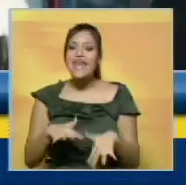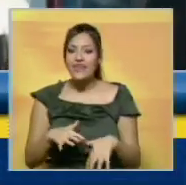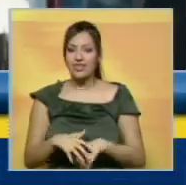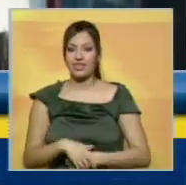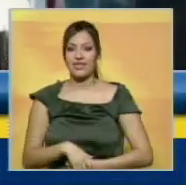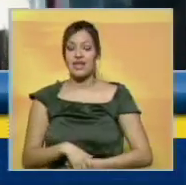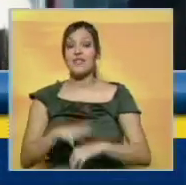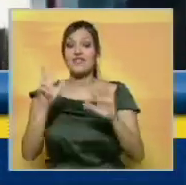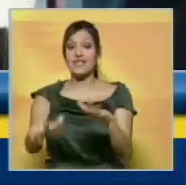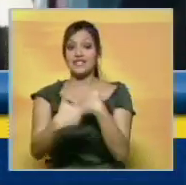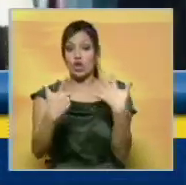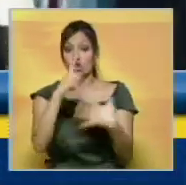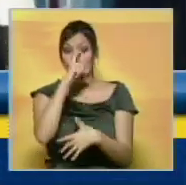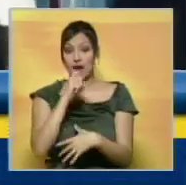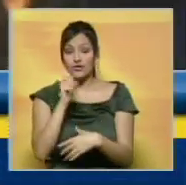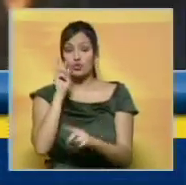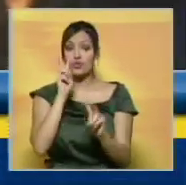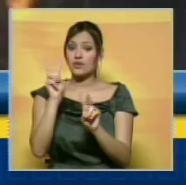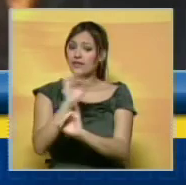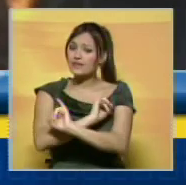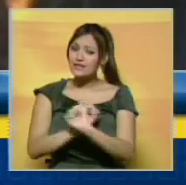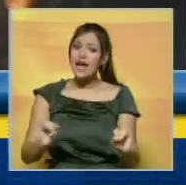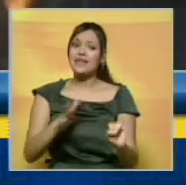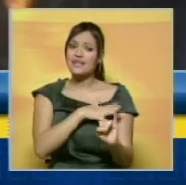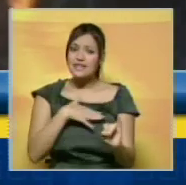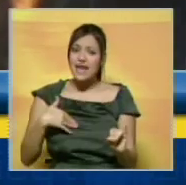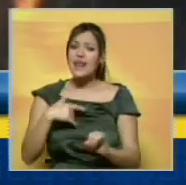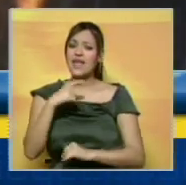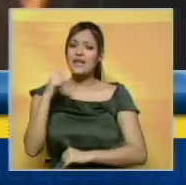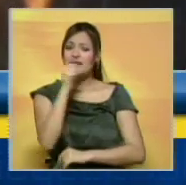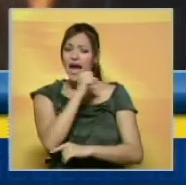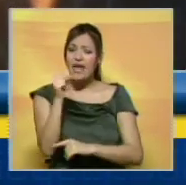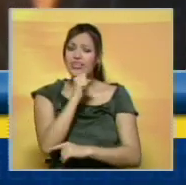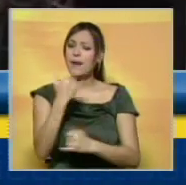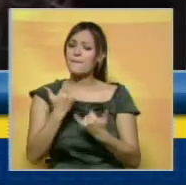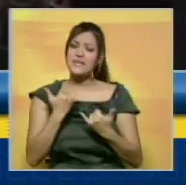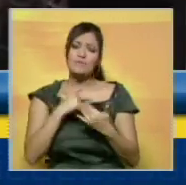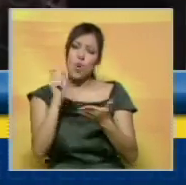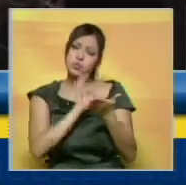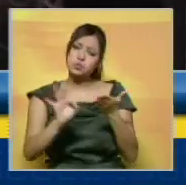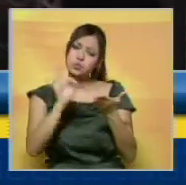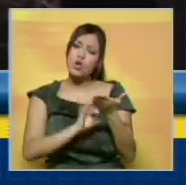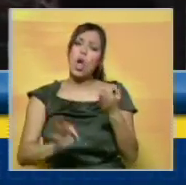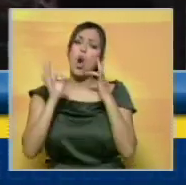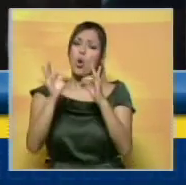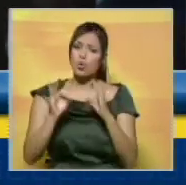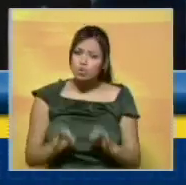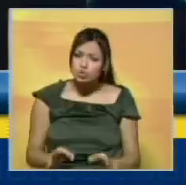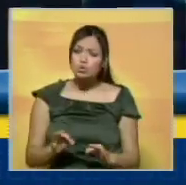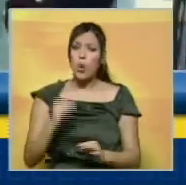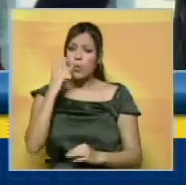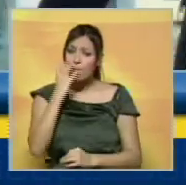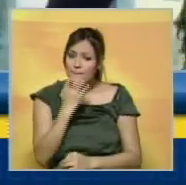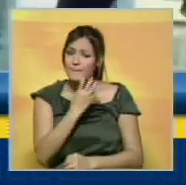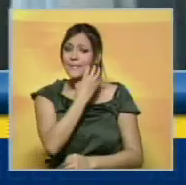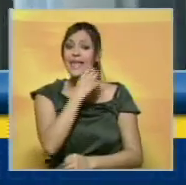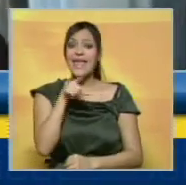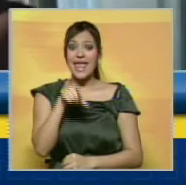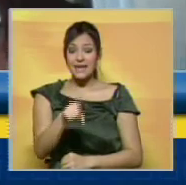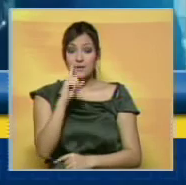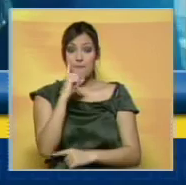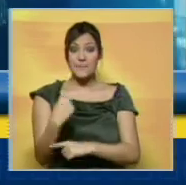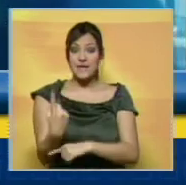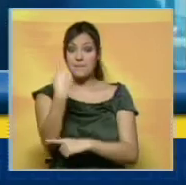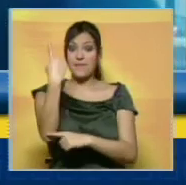años desde que Enrique vio consumado su sueño de convertirse en cantautor y fue justamente Marco Antonio Solís uno de esos